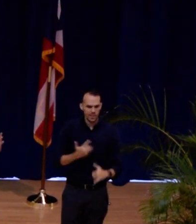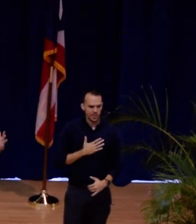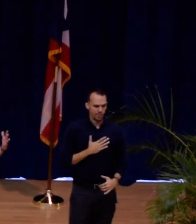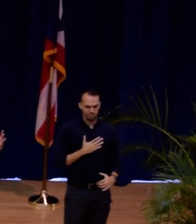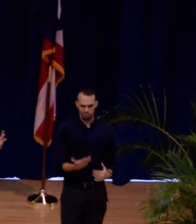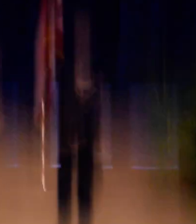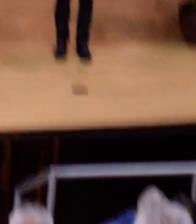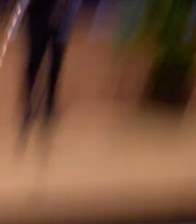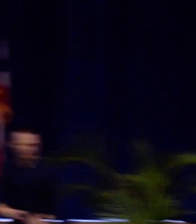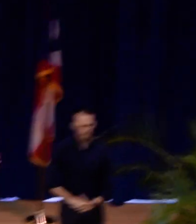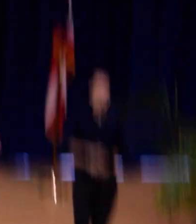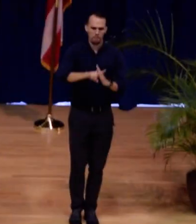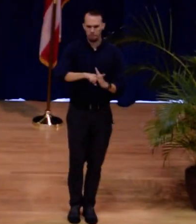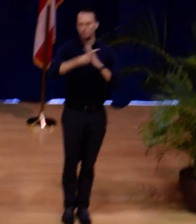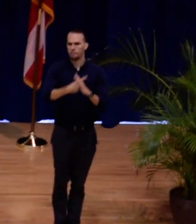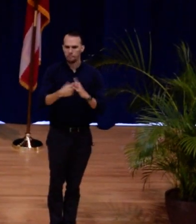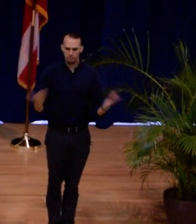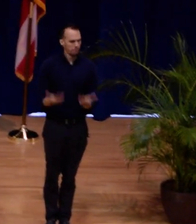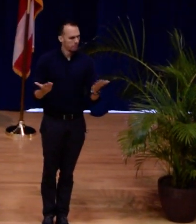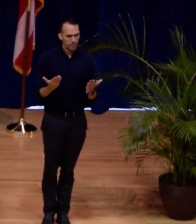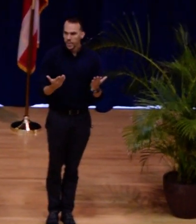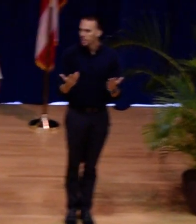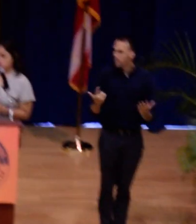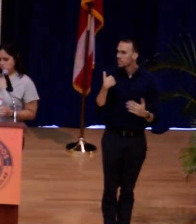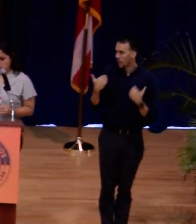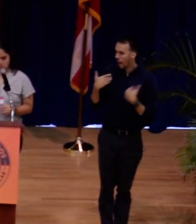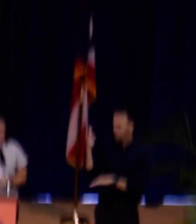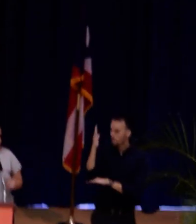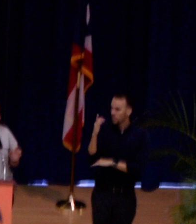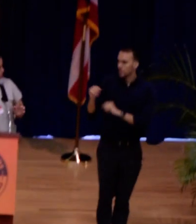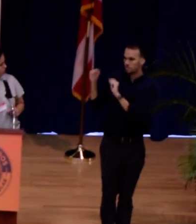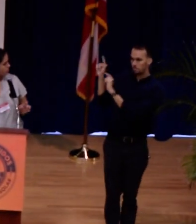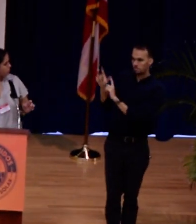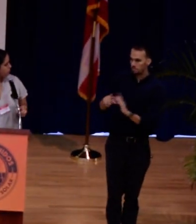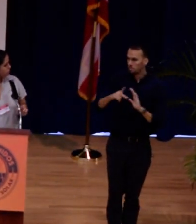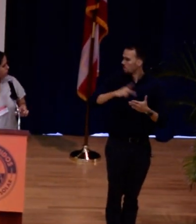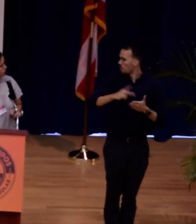placer de comenzar y abrir este espacio, ¿verdad? Así que tengo una presentación,